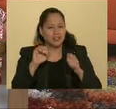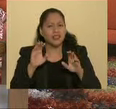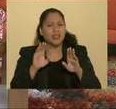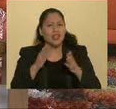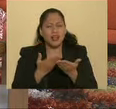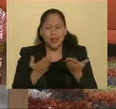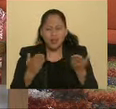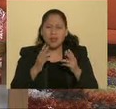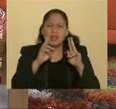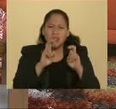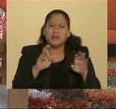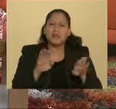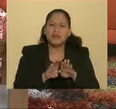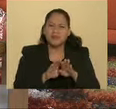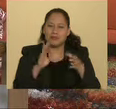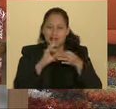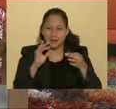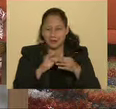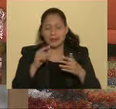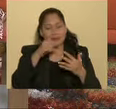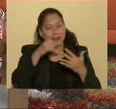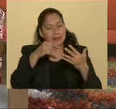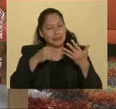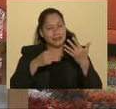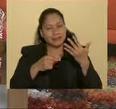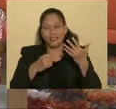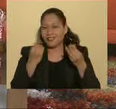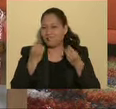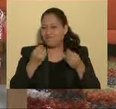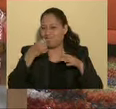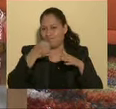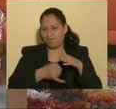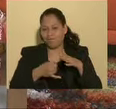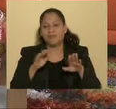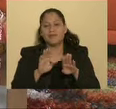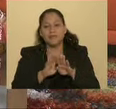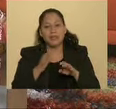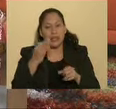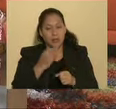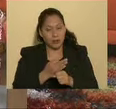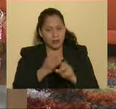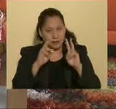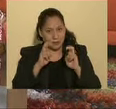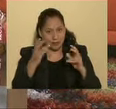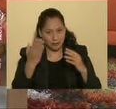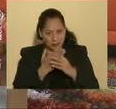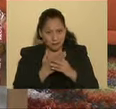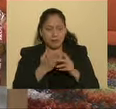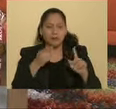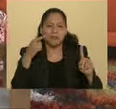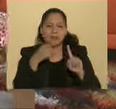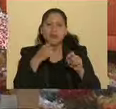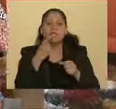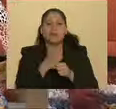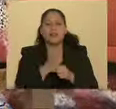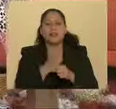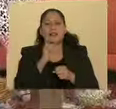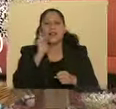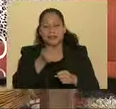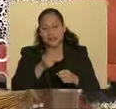enfocar? Mira, es tan grande, tan amplio, que en este fragmento yo quisiera enfocarme al